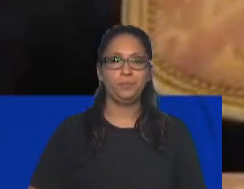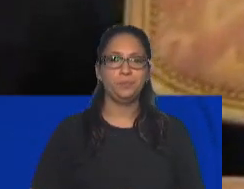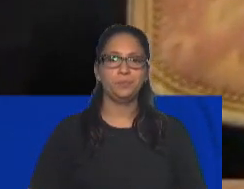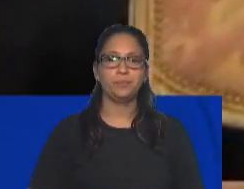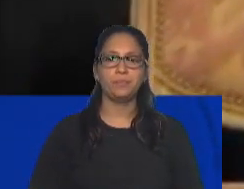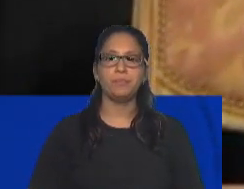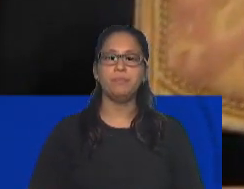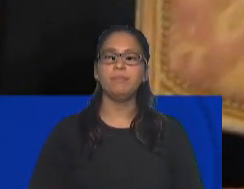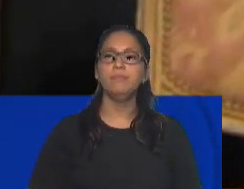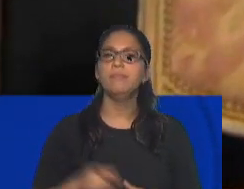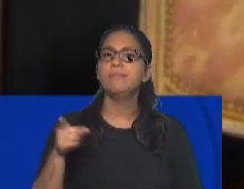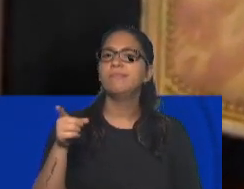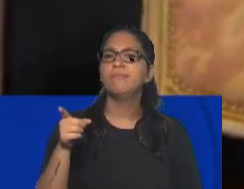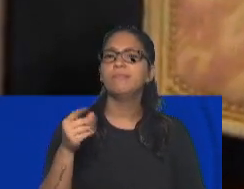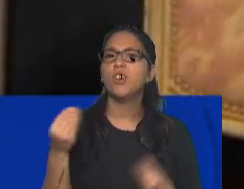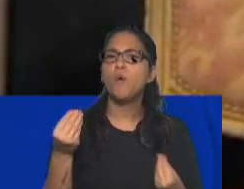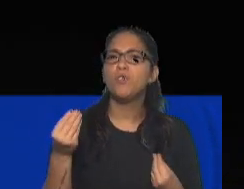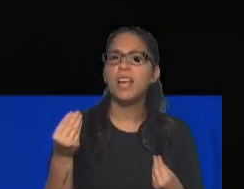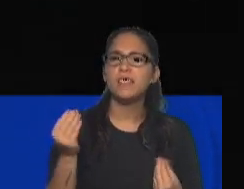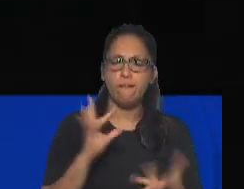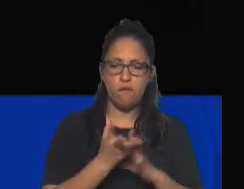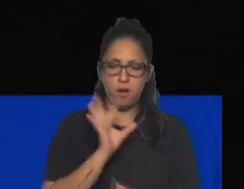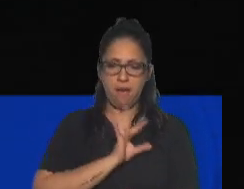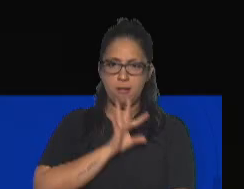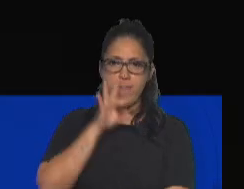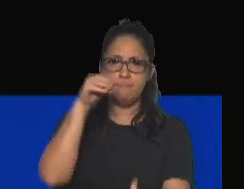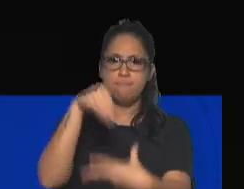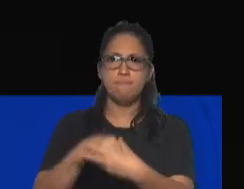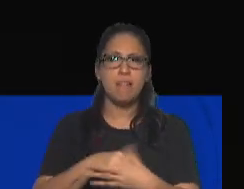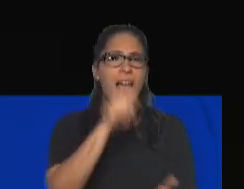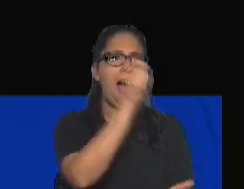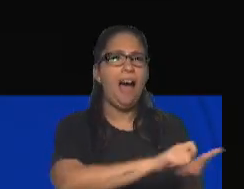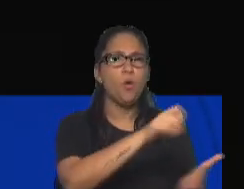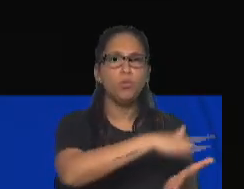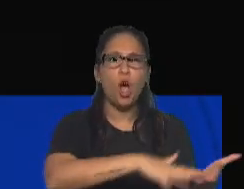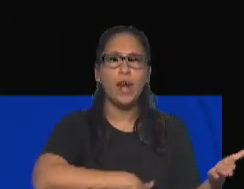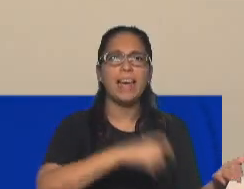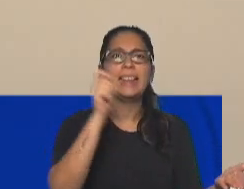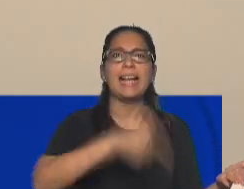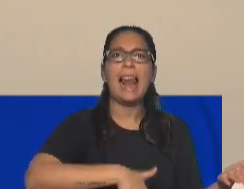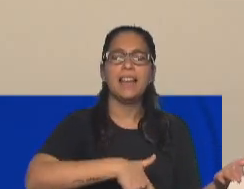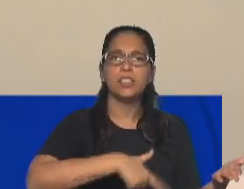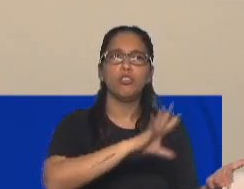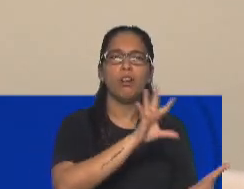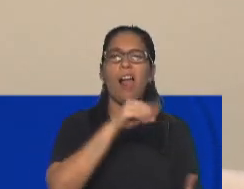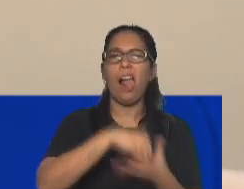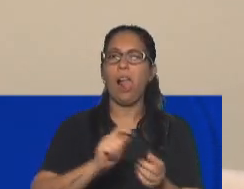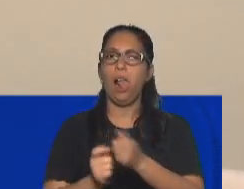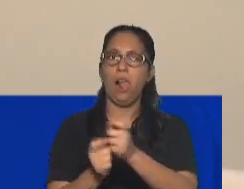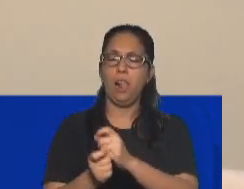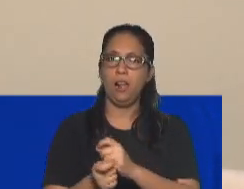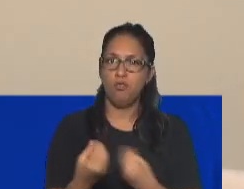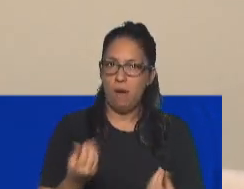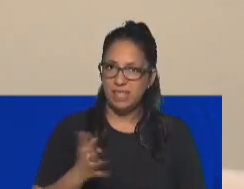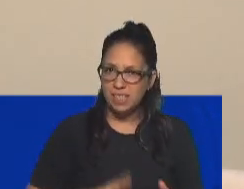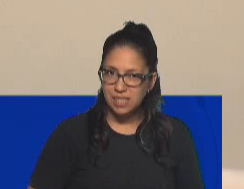de ese modo, que lo hace muy bien Fix, casi hereje, con los grandes autores, con los clásicos? Bueno, yo creo que el tema primordial,